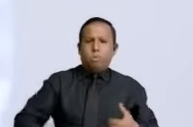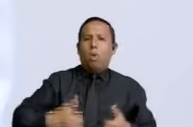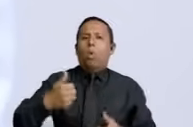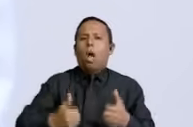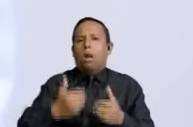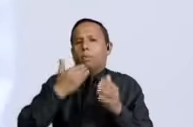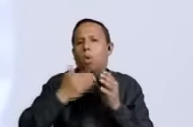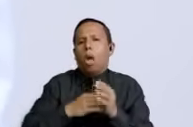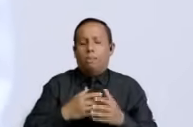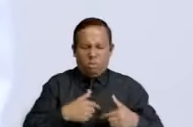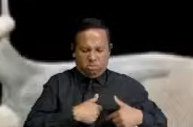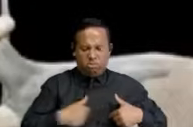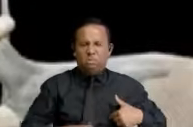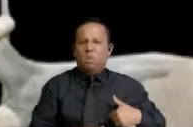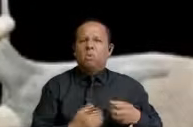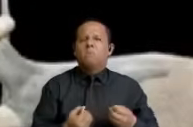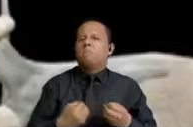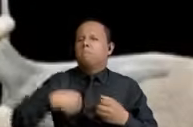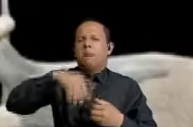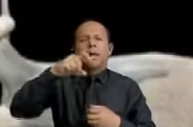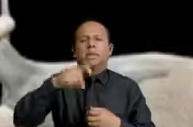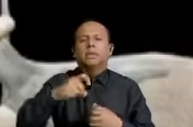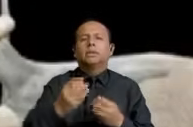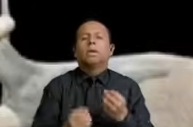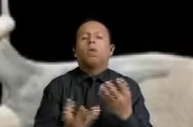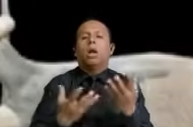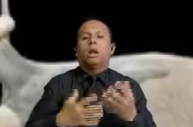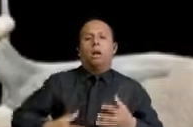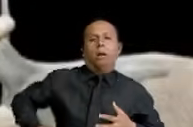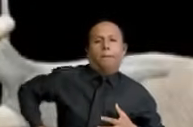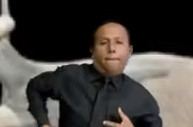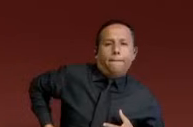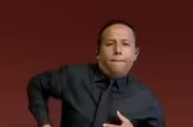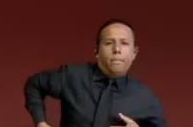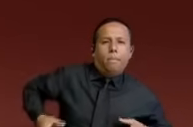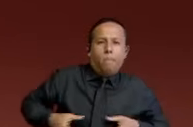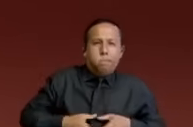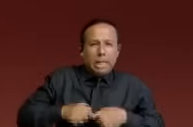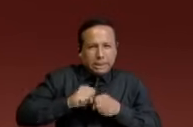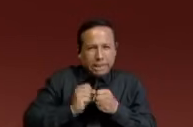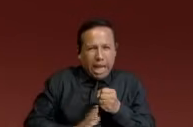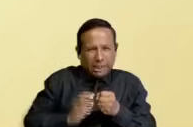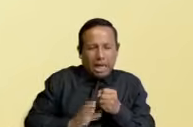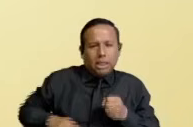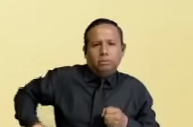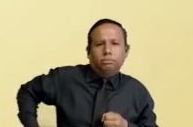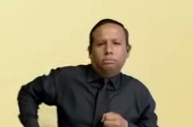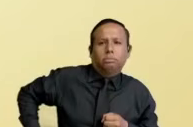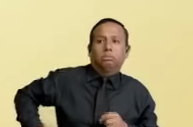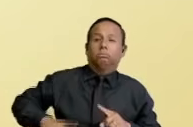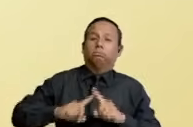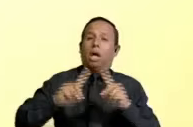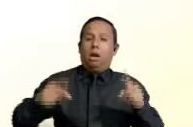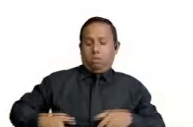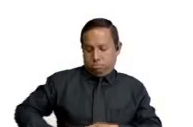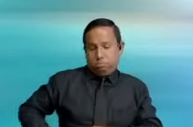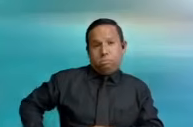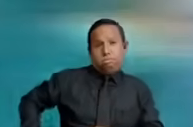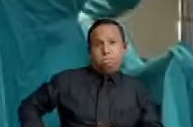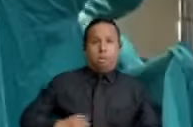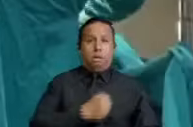más digamos una palabra aguanta es el riñón pero el cardíaco y el hepático es casi